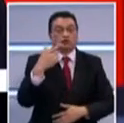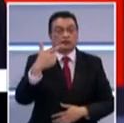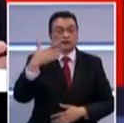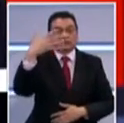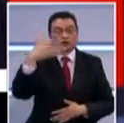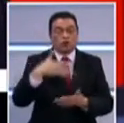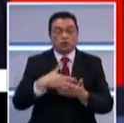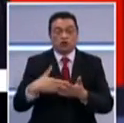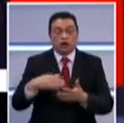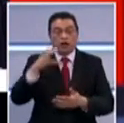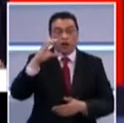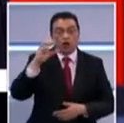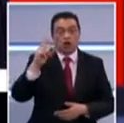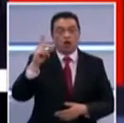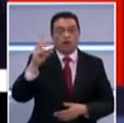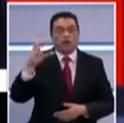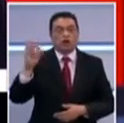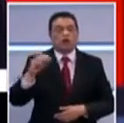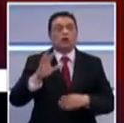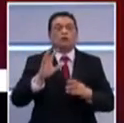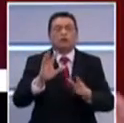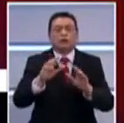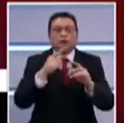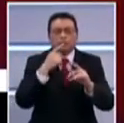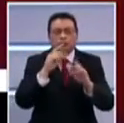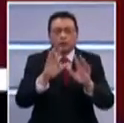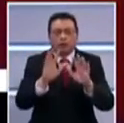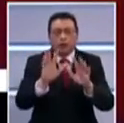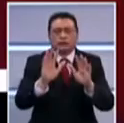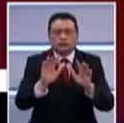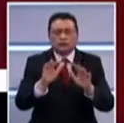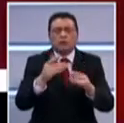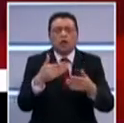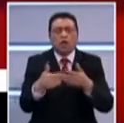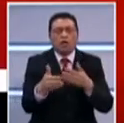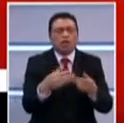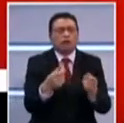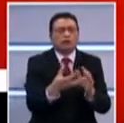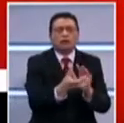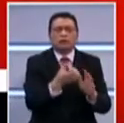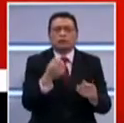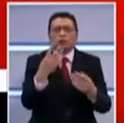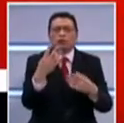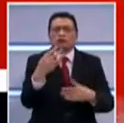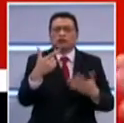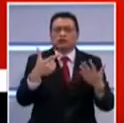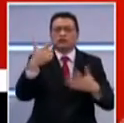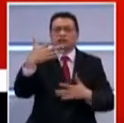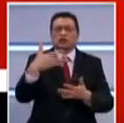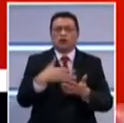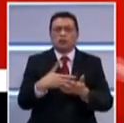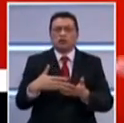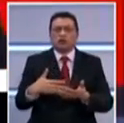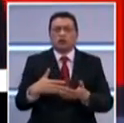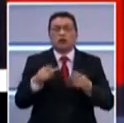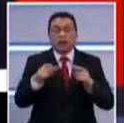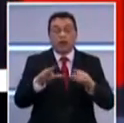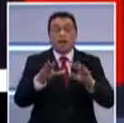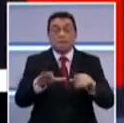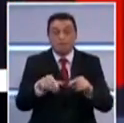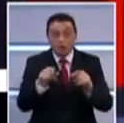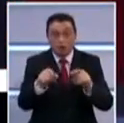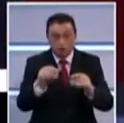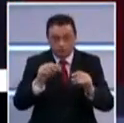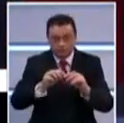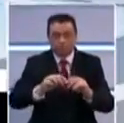a codelco pero yo quiero insistir que pero no muestran tiempo para administrar al miembro pero de dónde sale esa plata esos 475 millones a su vez efectivamente